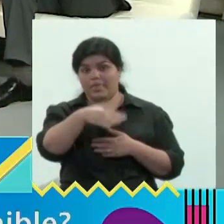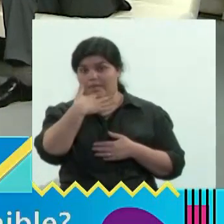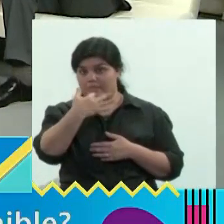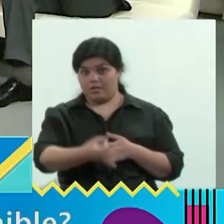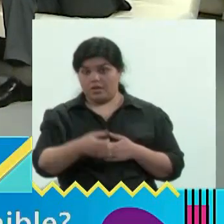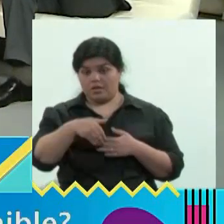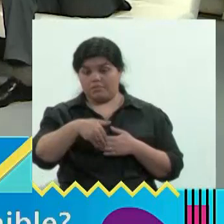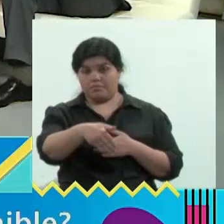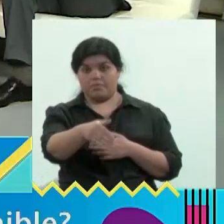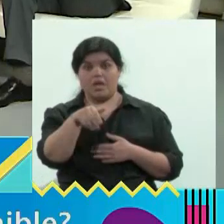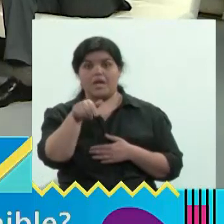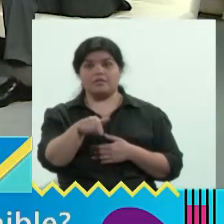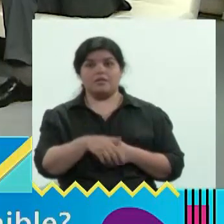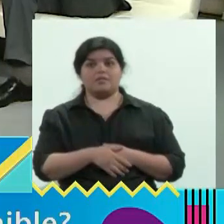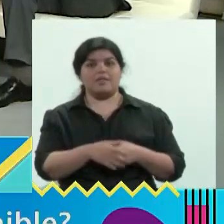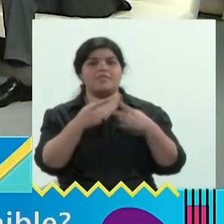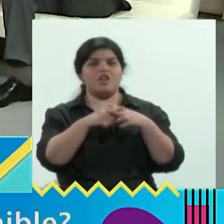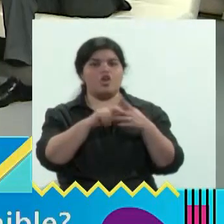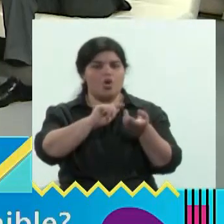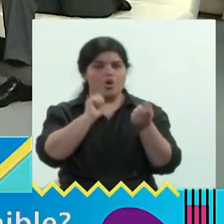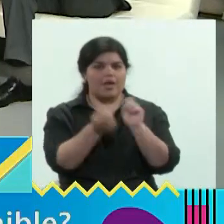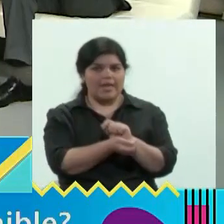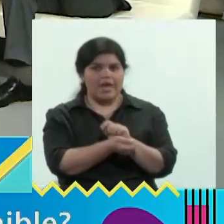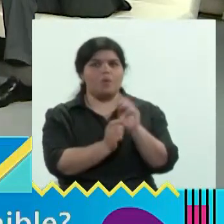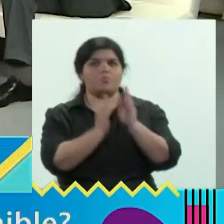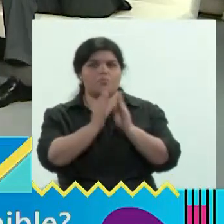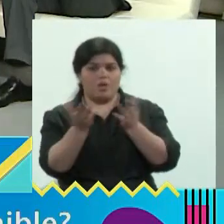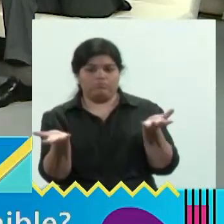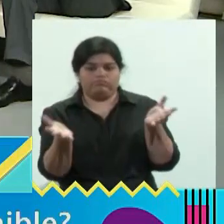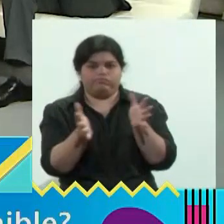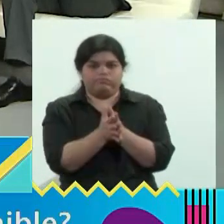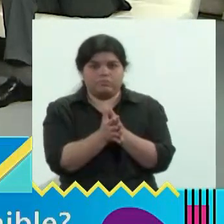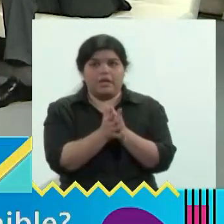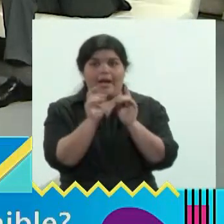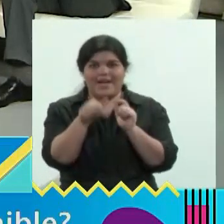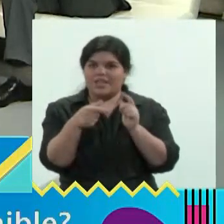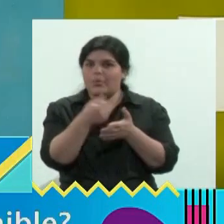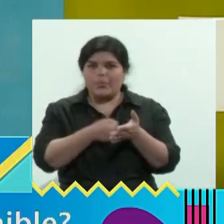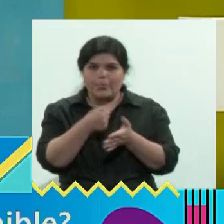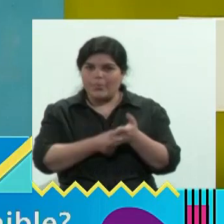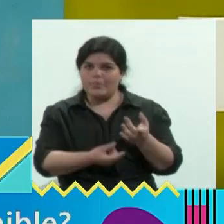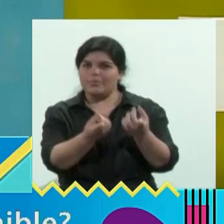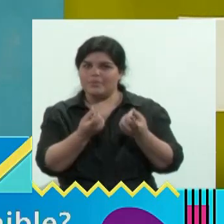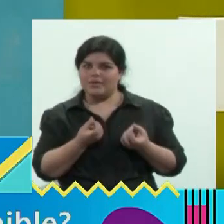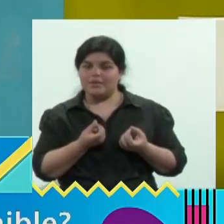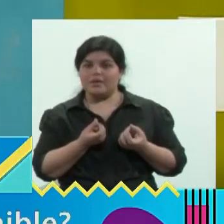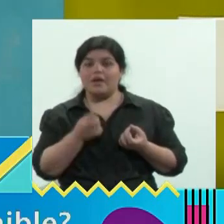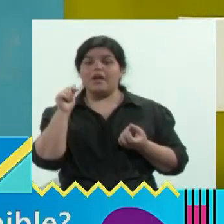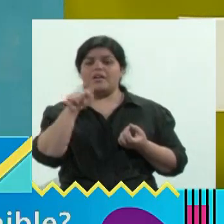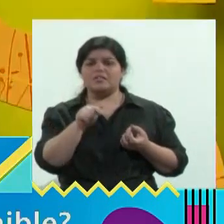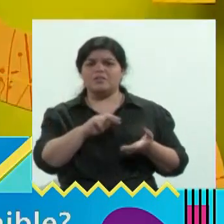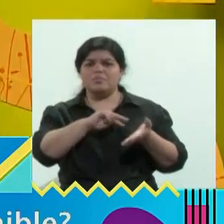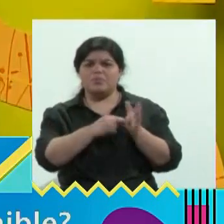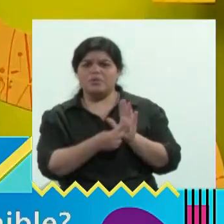es ese cambio tecnoproductivo, las nuevas tecnologías, esa ubicuidad, acá está el reto, ¿no? Y seguramente que el problema